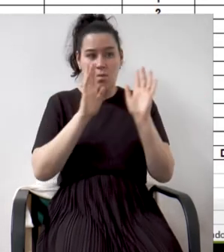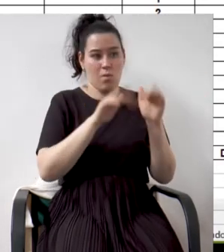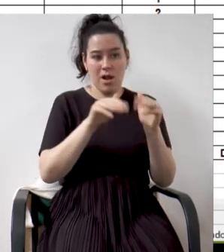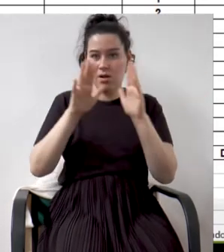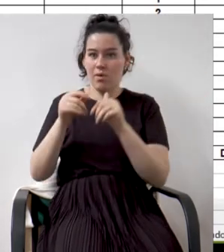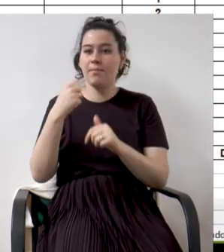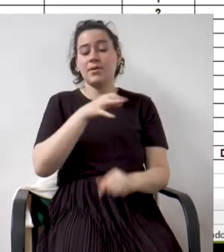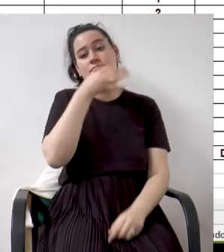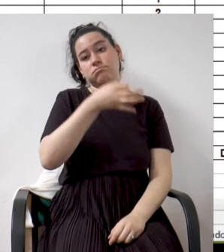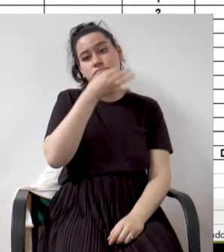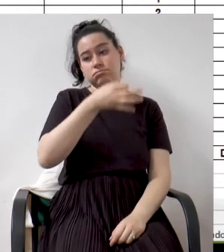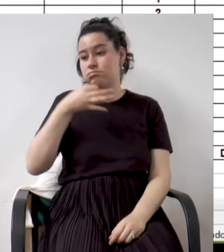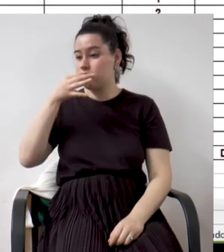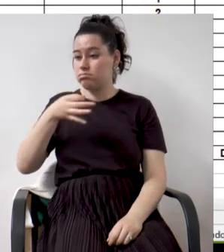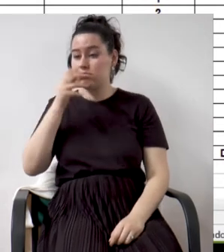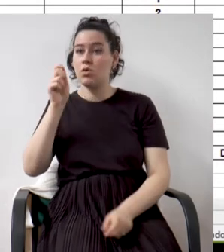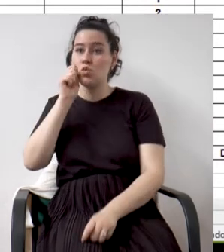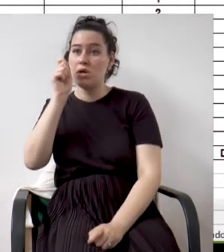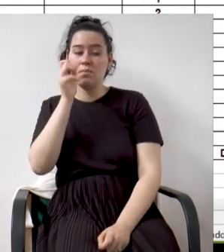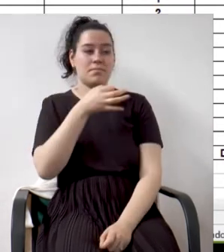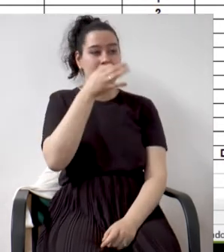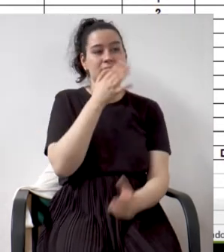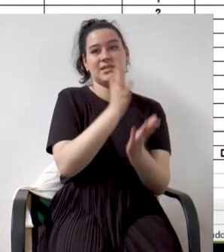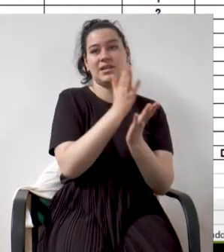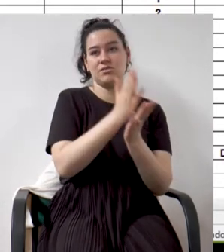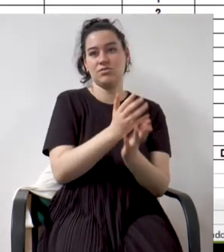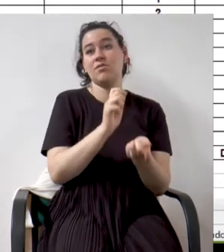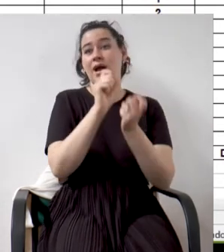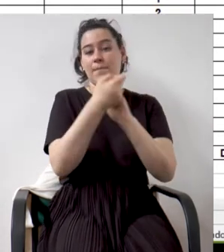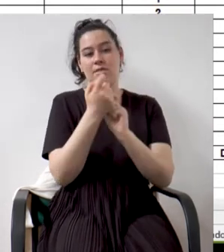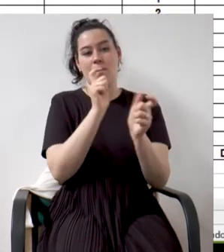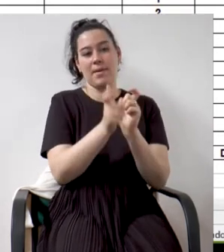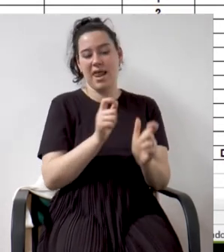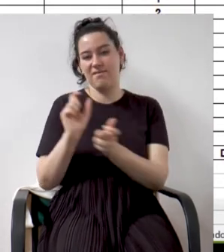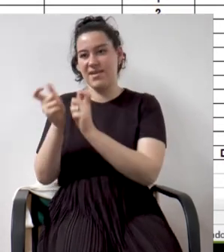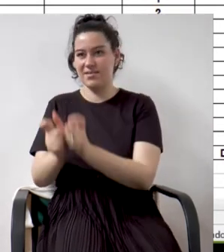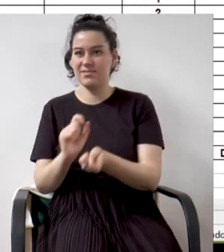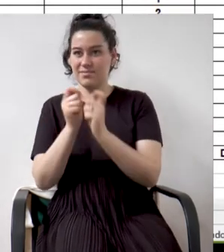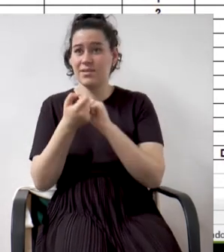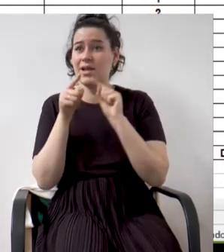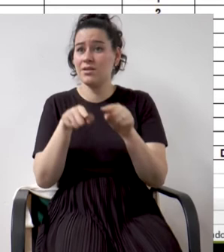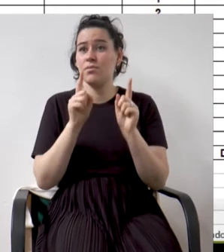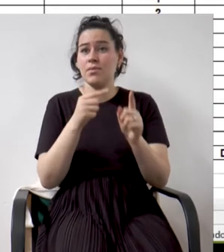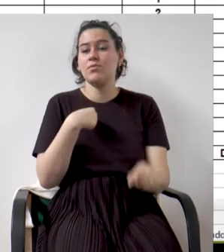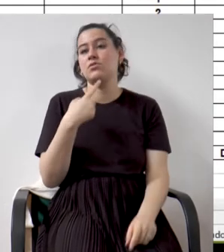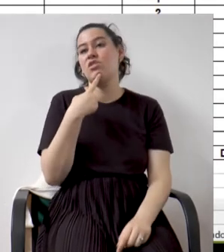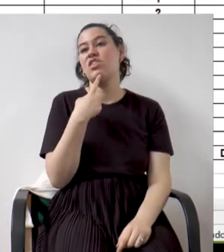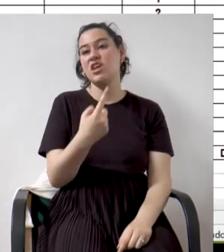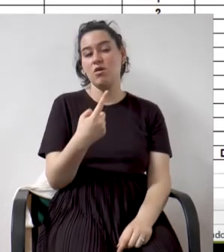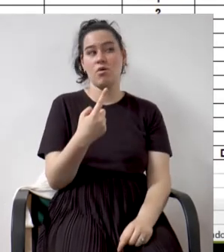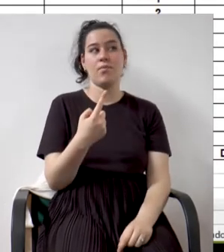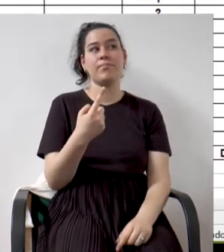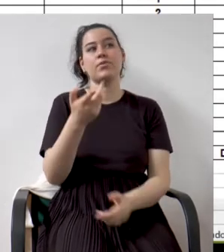pero las dicta para turismo y las dicta para derecho, cambiando qué palabra va primero. Ese sería lo que yo llamo